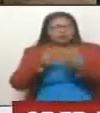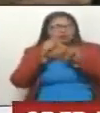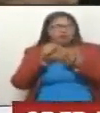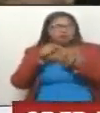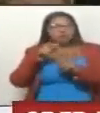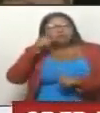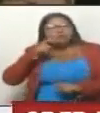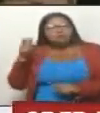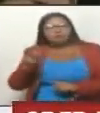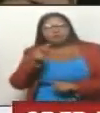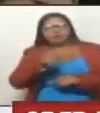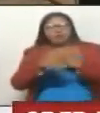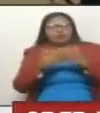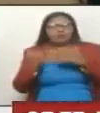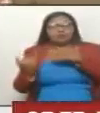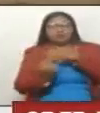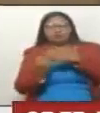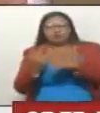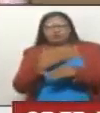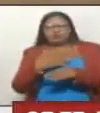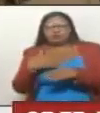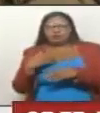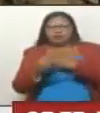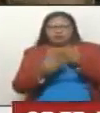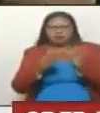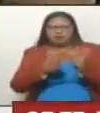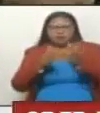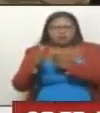y a las instituciones ha tratado también de